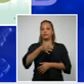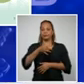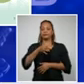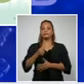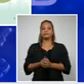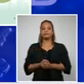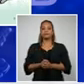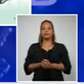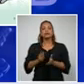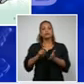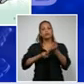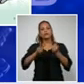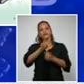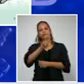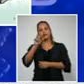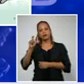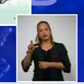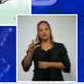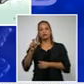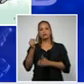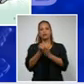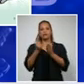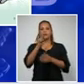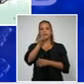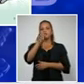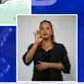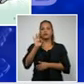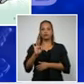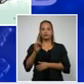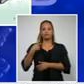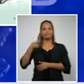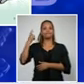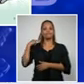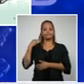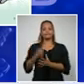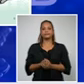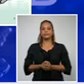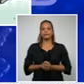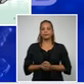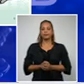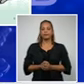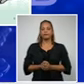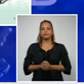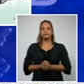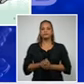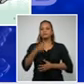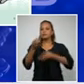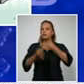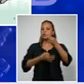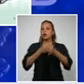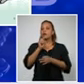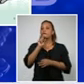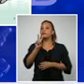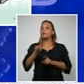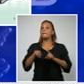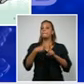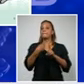Clara confirma 18 casos ayer autóctonos, podemos decir que 2 más que la jornada